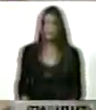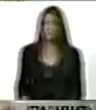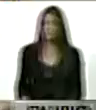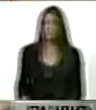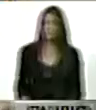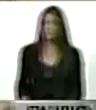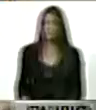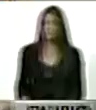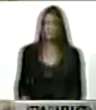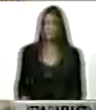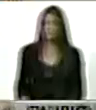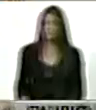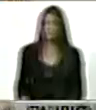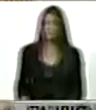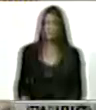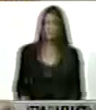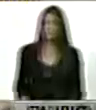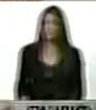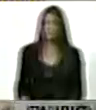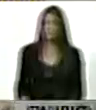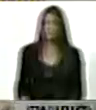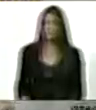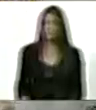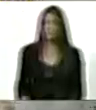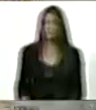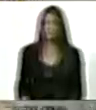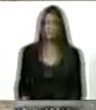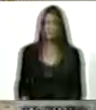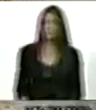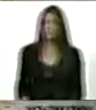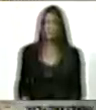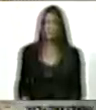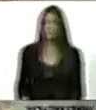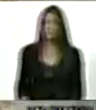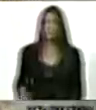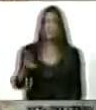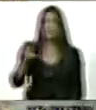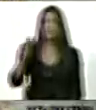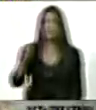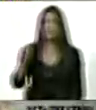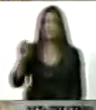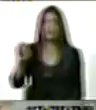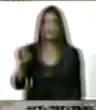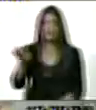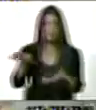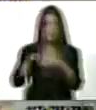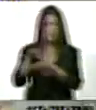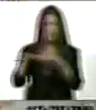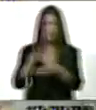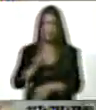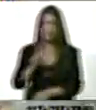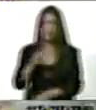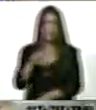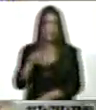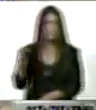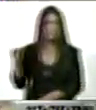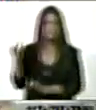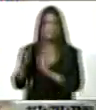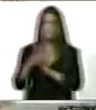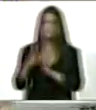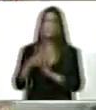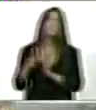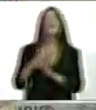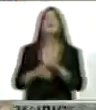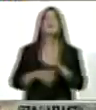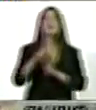Gracias. Bueno, comienzo por su última pregunta. El poder electoral no está en absoluto en ningún embrollo. Están perfectamente contemplados en